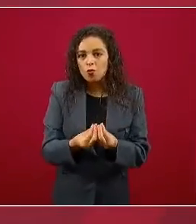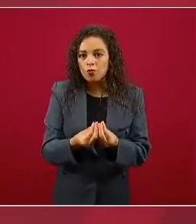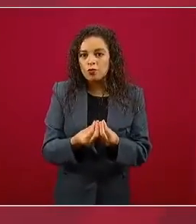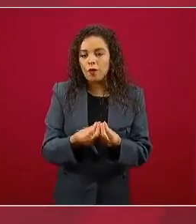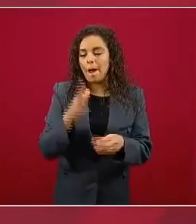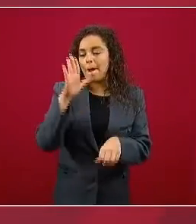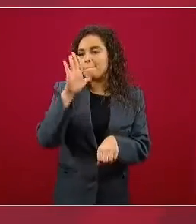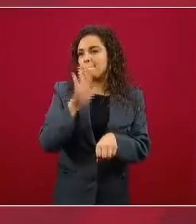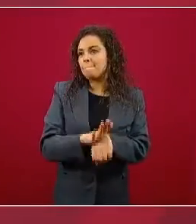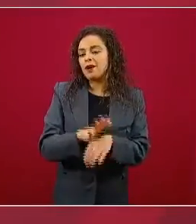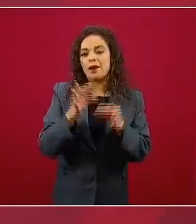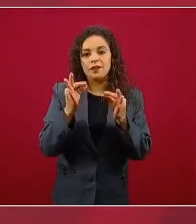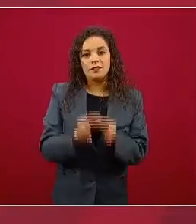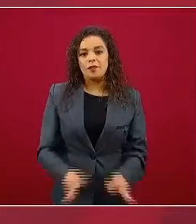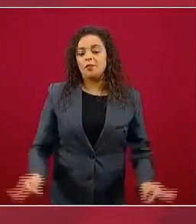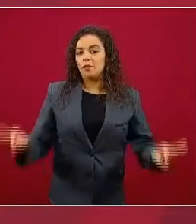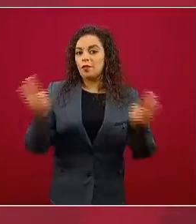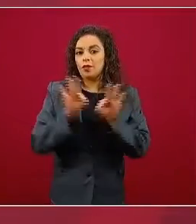Si no